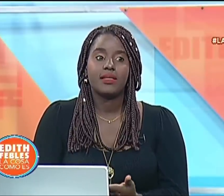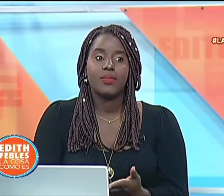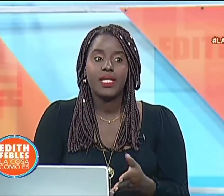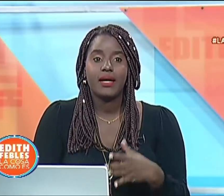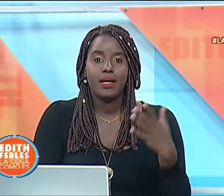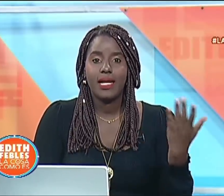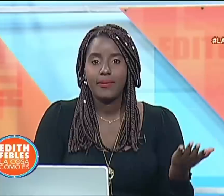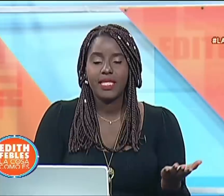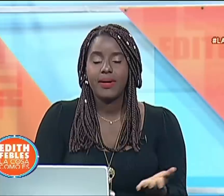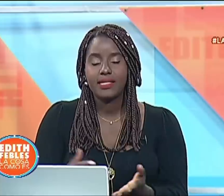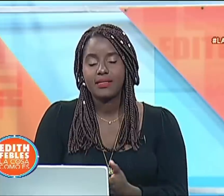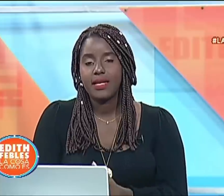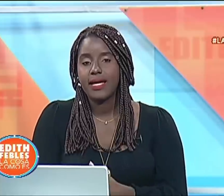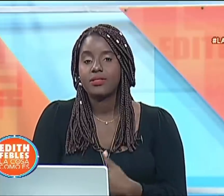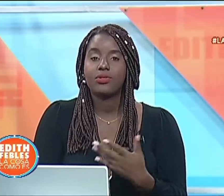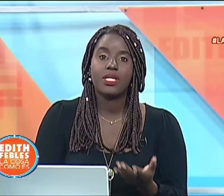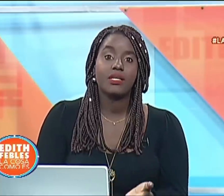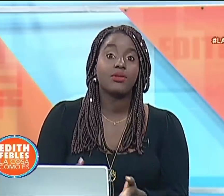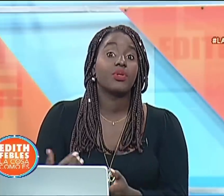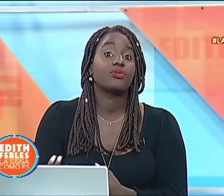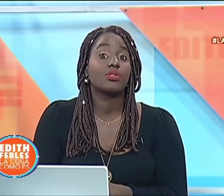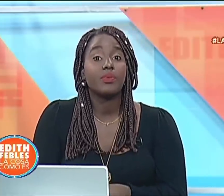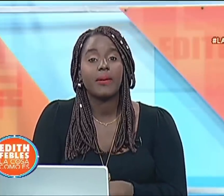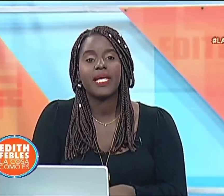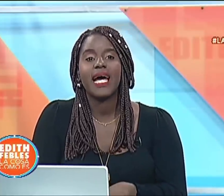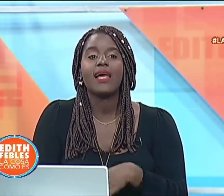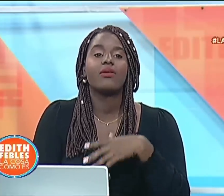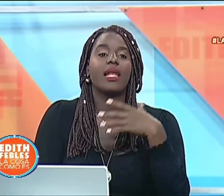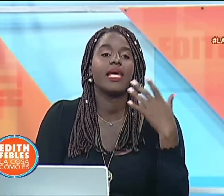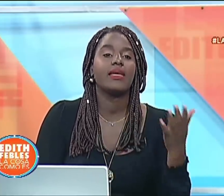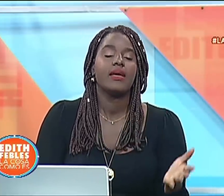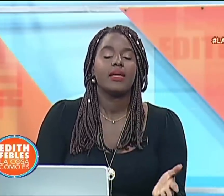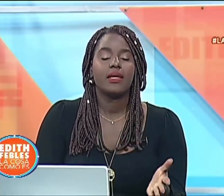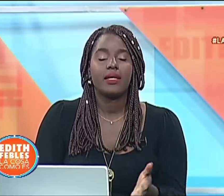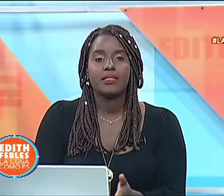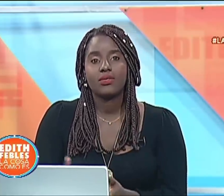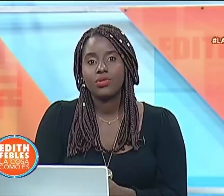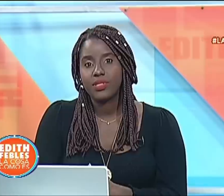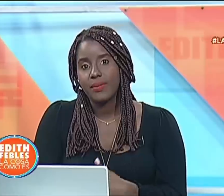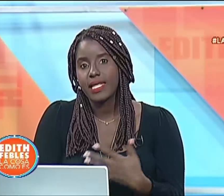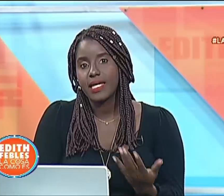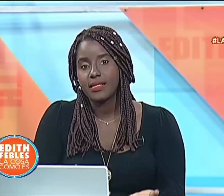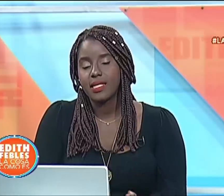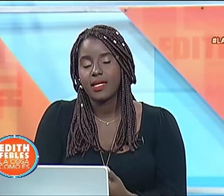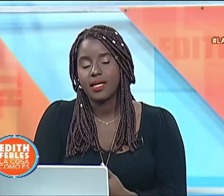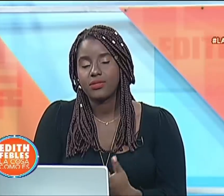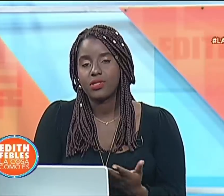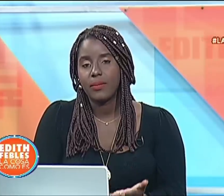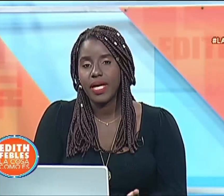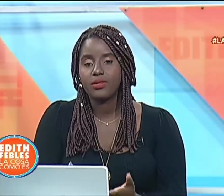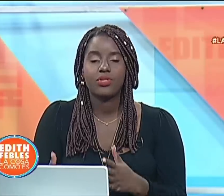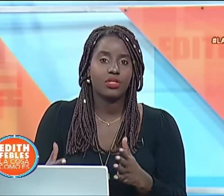estar diciendo, mira, la ley mandaba que se hiciera esto, no se hizo y por eso no se puede aplicar, o la ley ha sido inobservada en